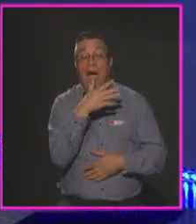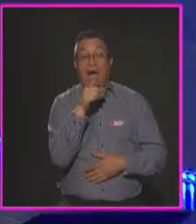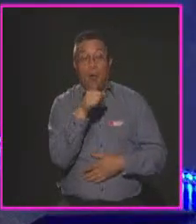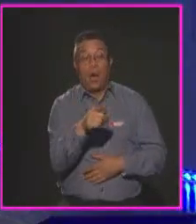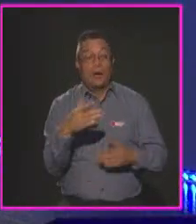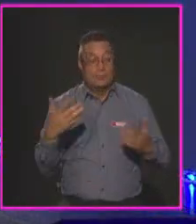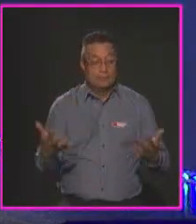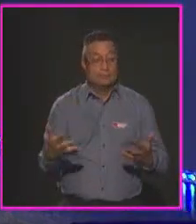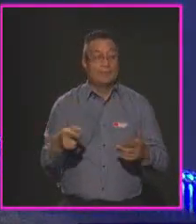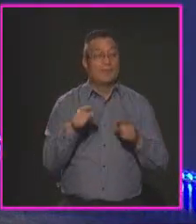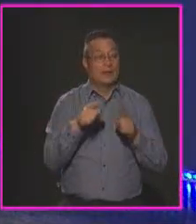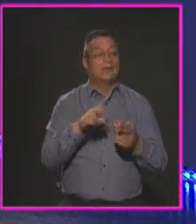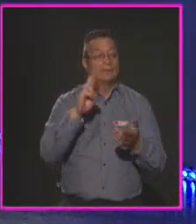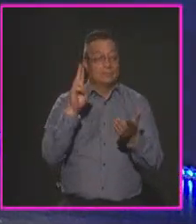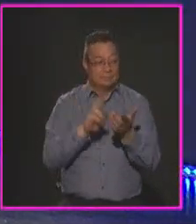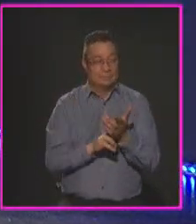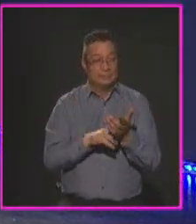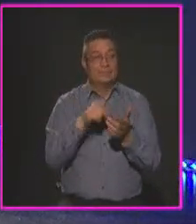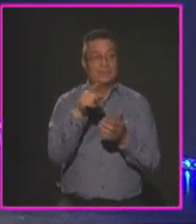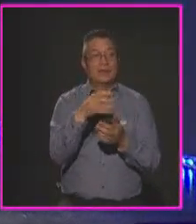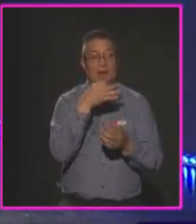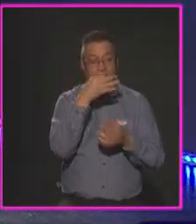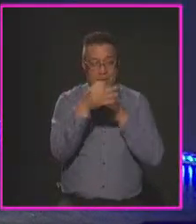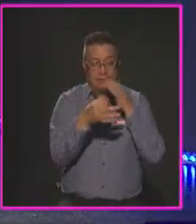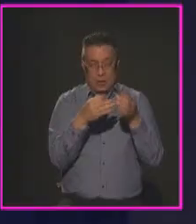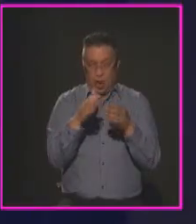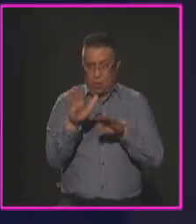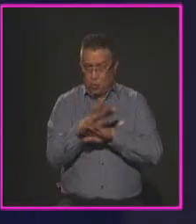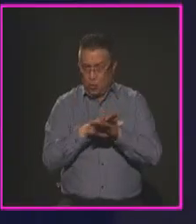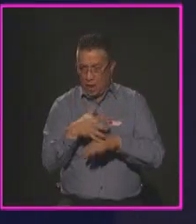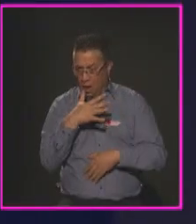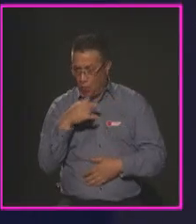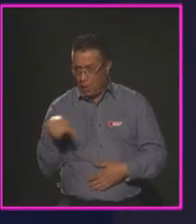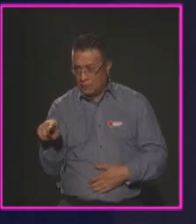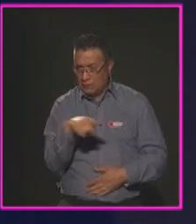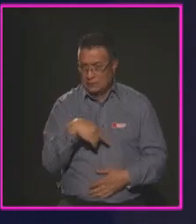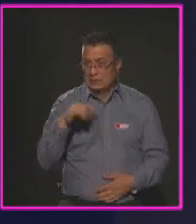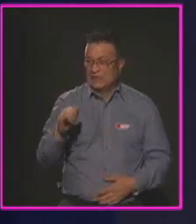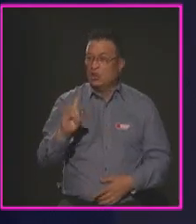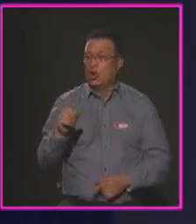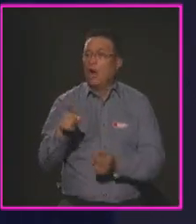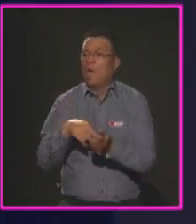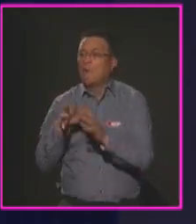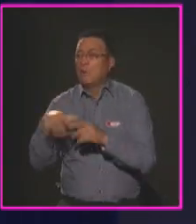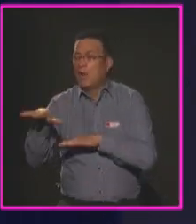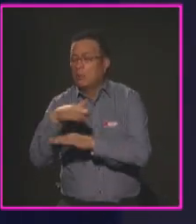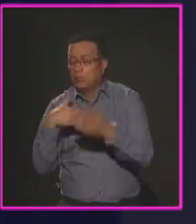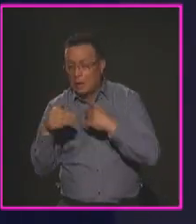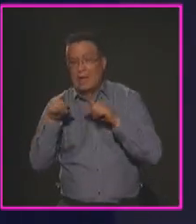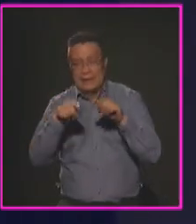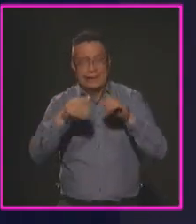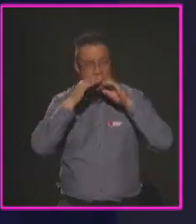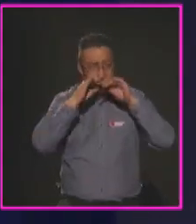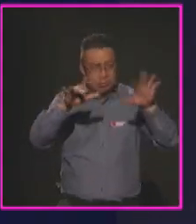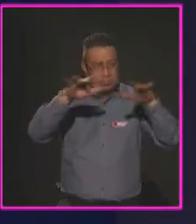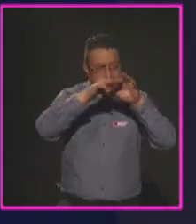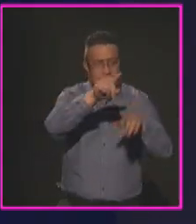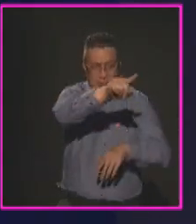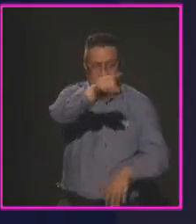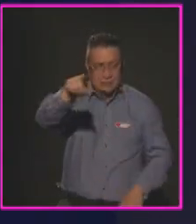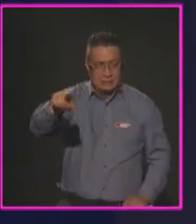ver, sincerémonos, digo, familia, ¿estamos cuidando el agua o no? A ver, ¿qué podemos hacer? Ese es el mensaje, ese, por